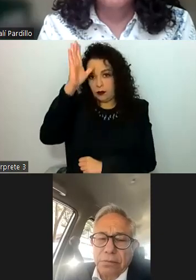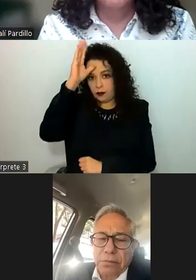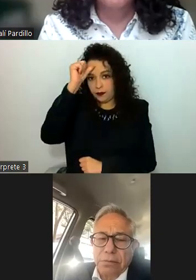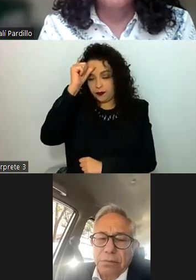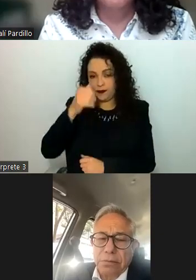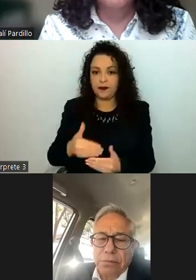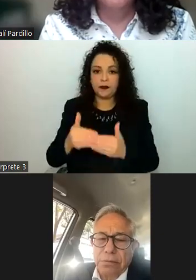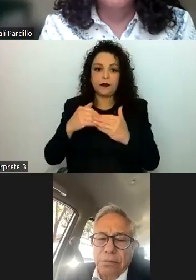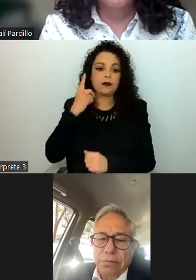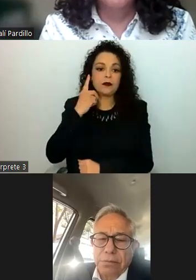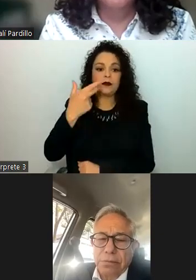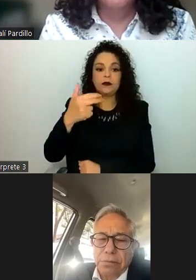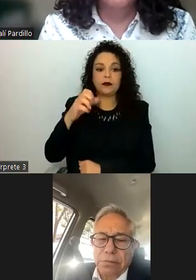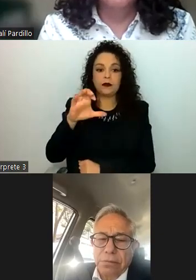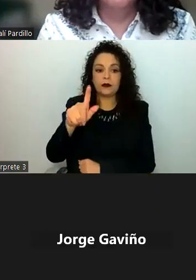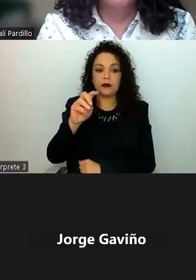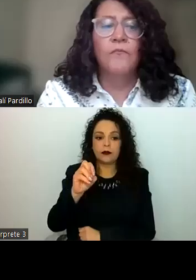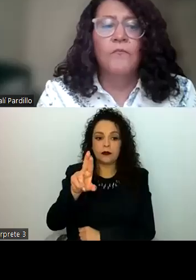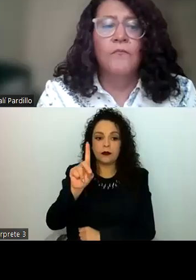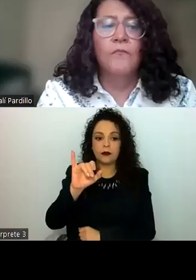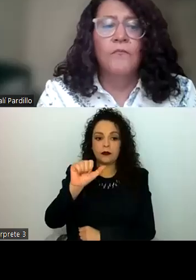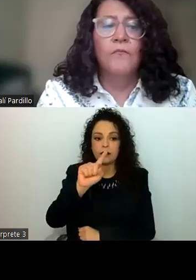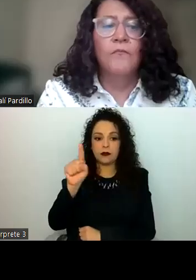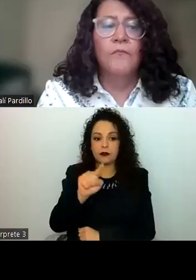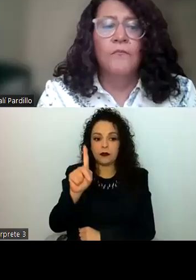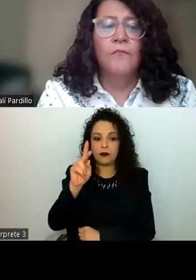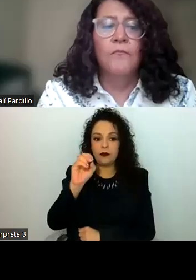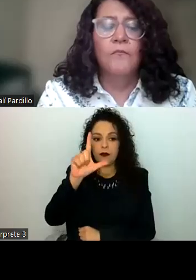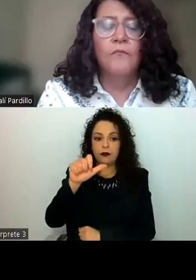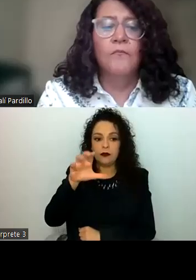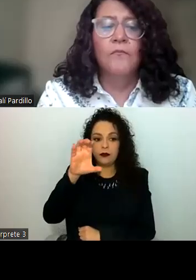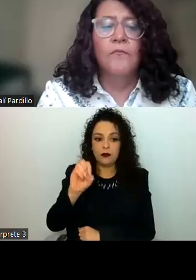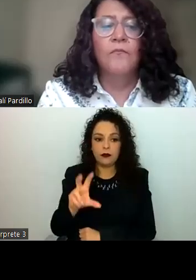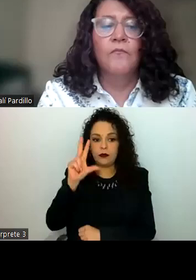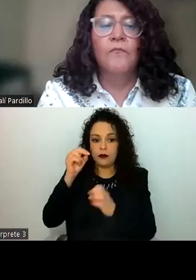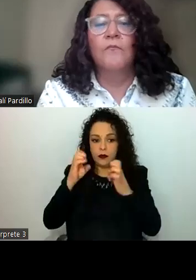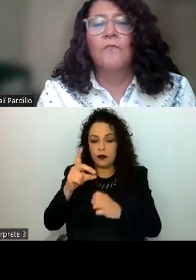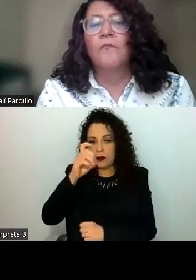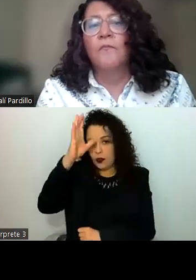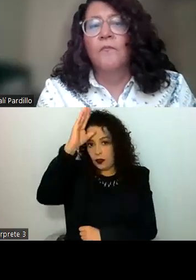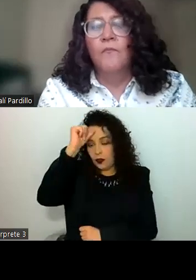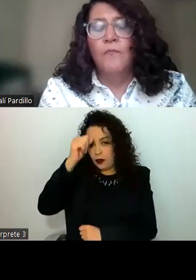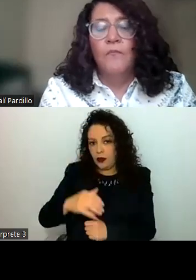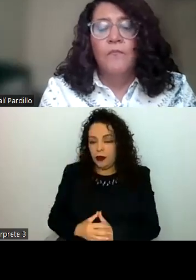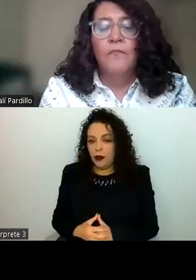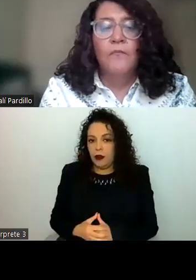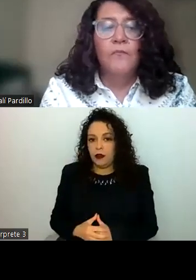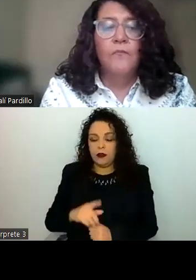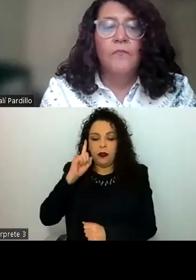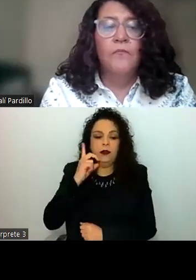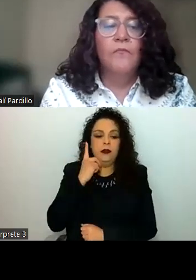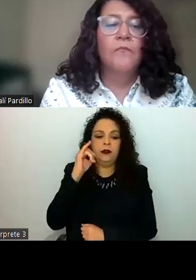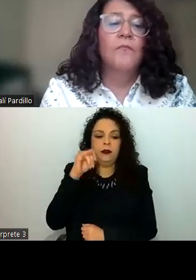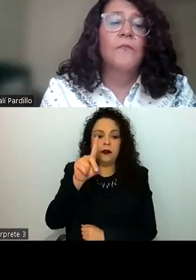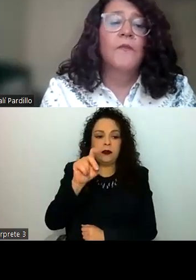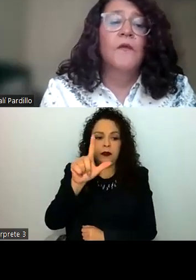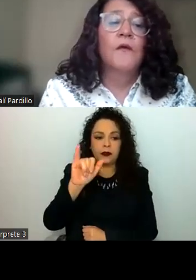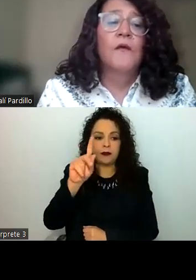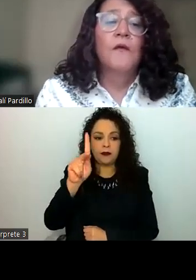Diputado Héctor Díaz Polanco. Díaz Polanco en contra. Diputada Indalí Pardillo